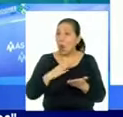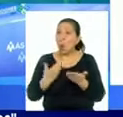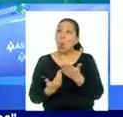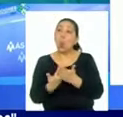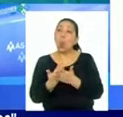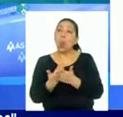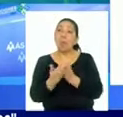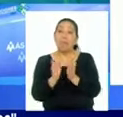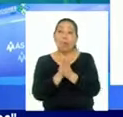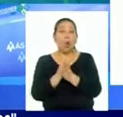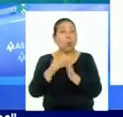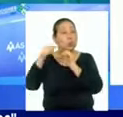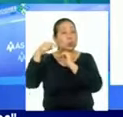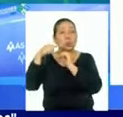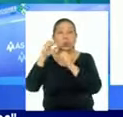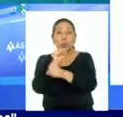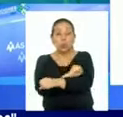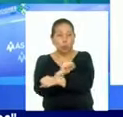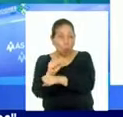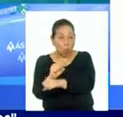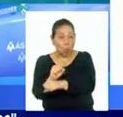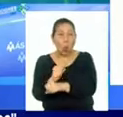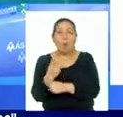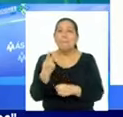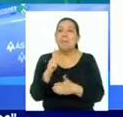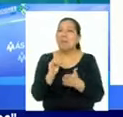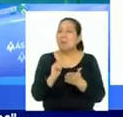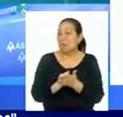agencia de pasaportes en Surco que se hizo la difusión